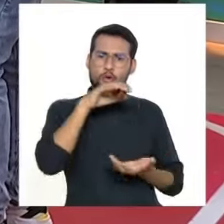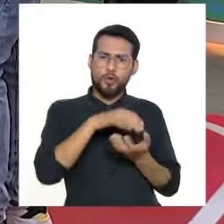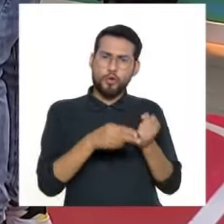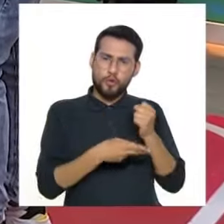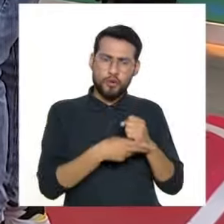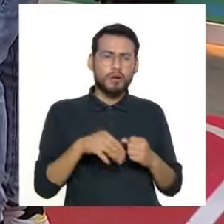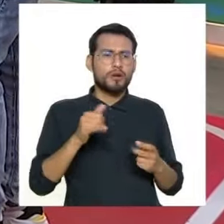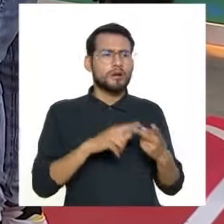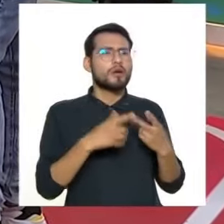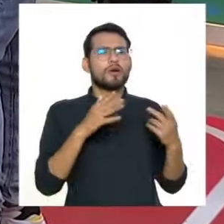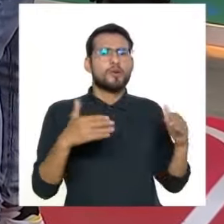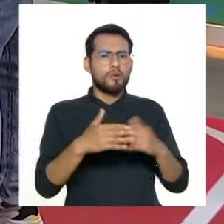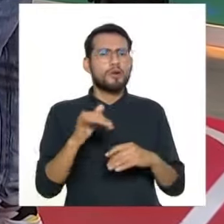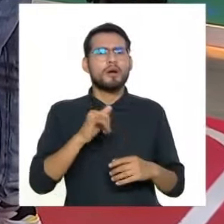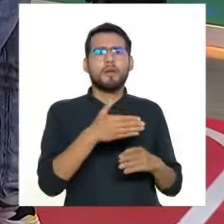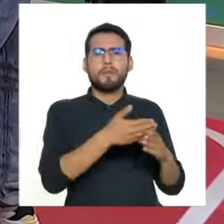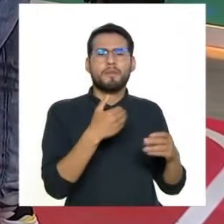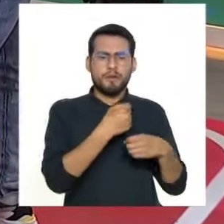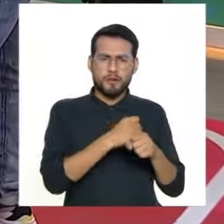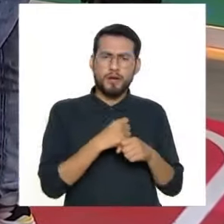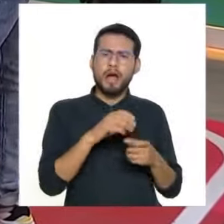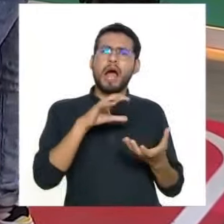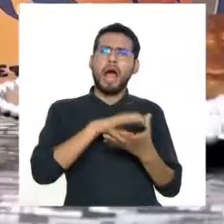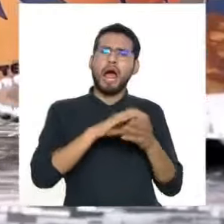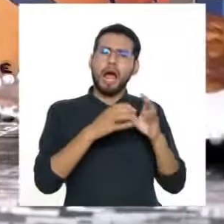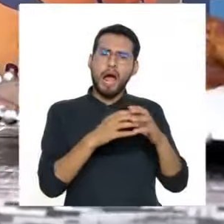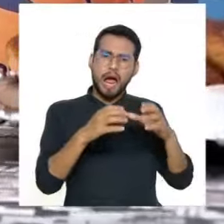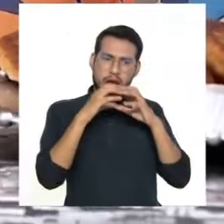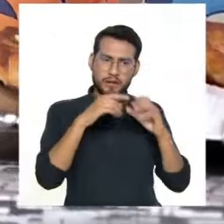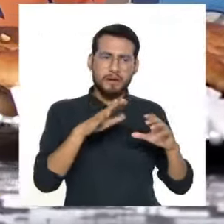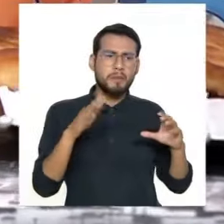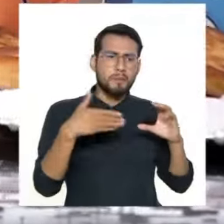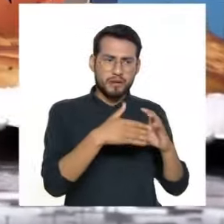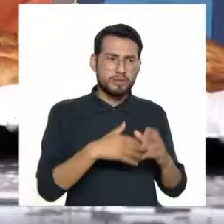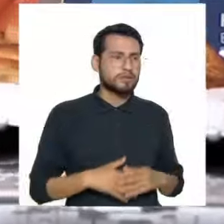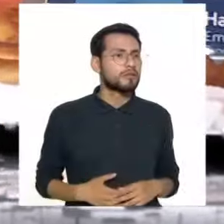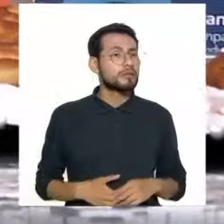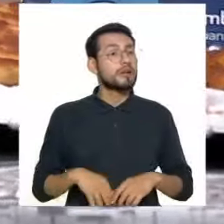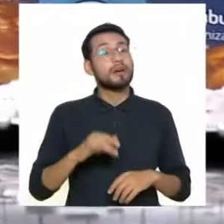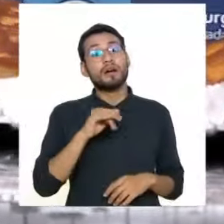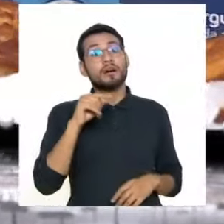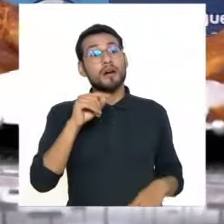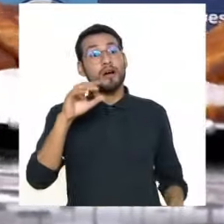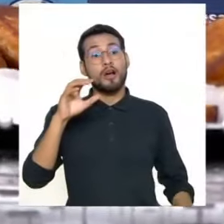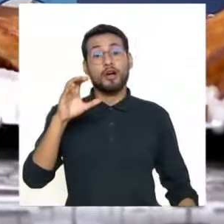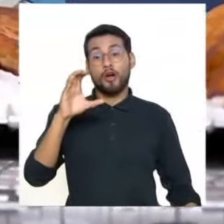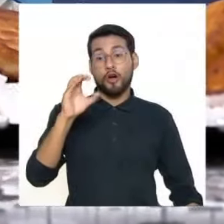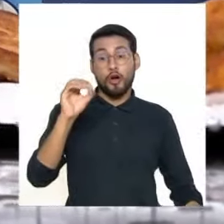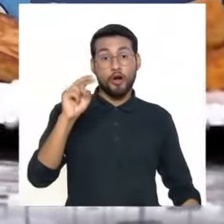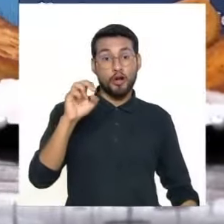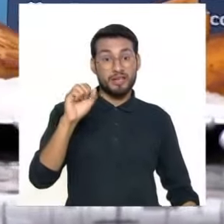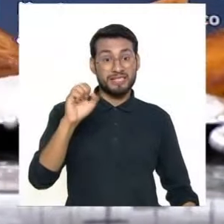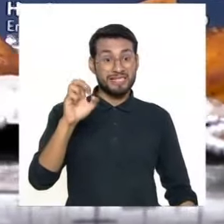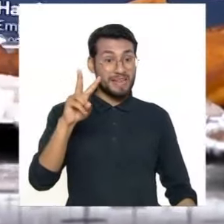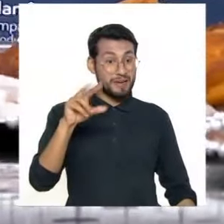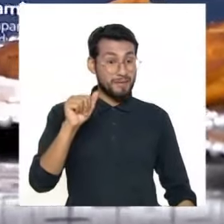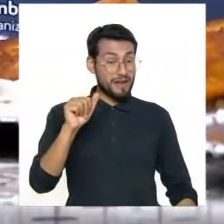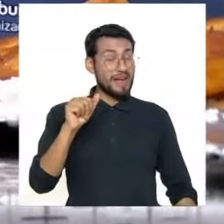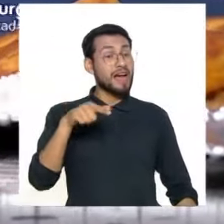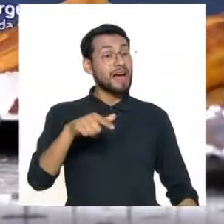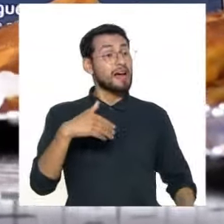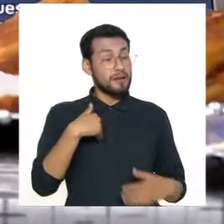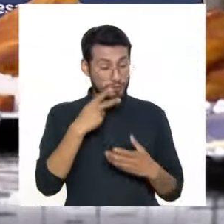y productos pesqueros tipo preformados hamburguesas y nages de pescado en los productos tipo conservas ustedes pueden ver que la presentación